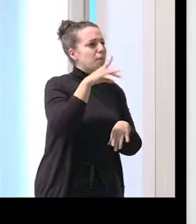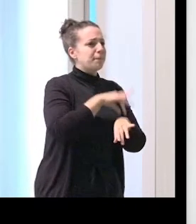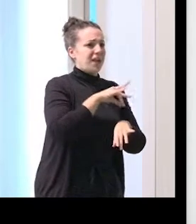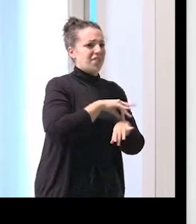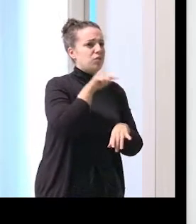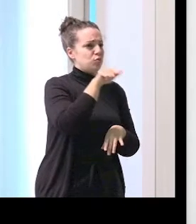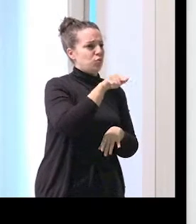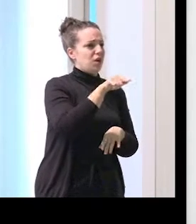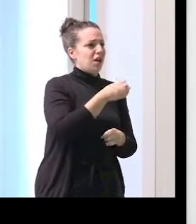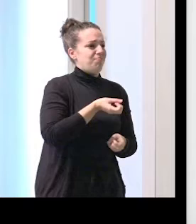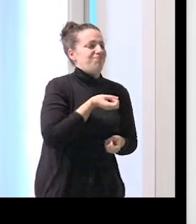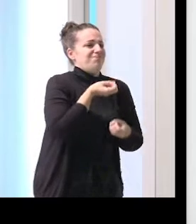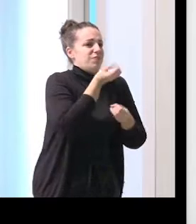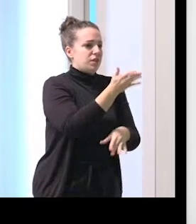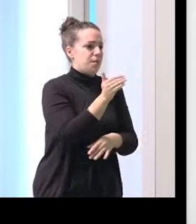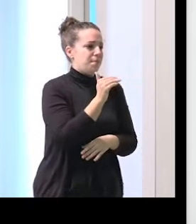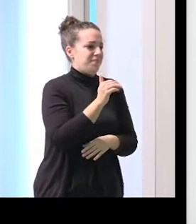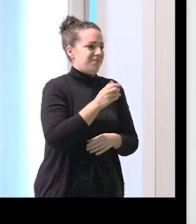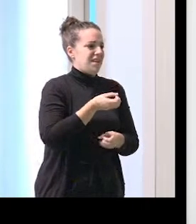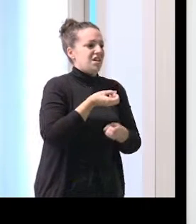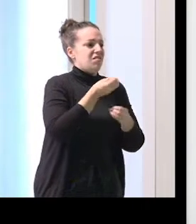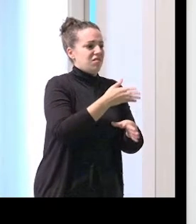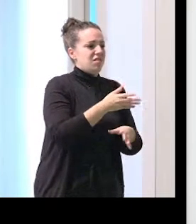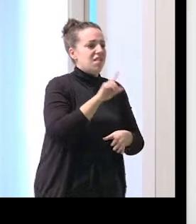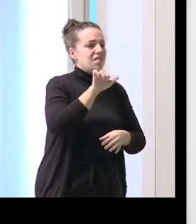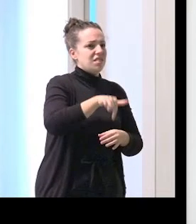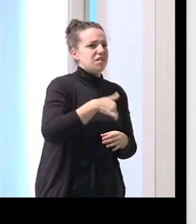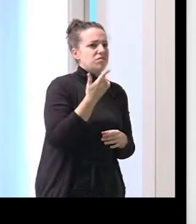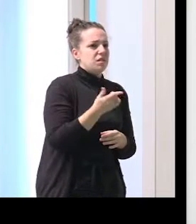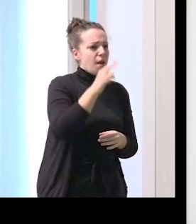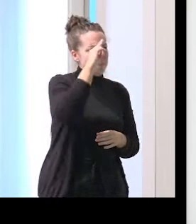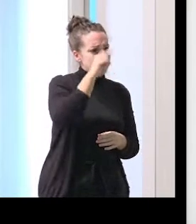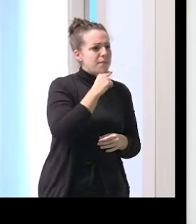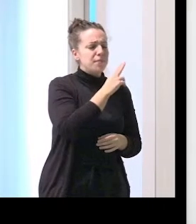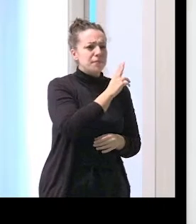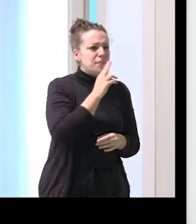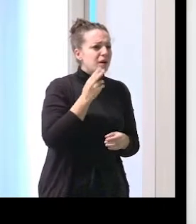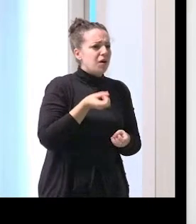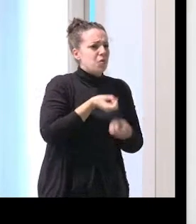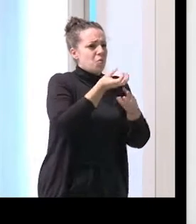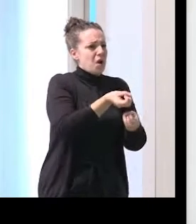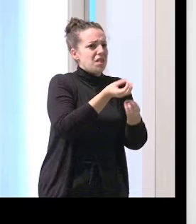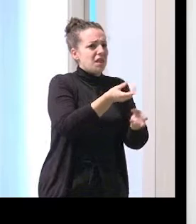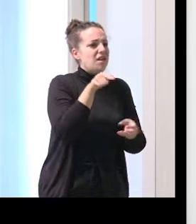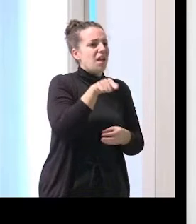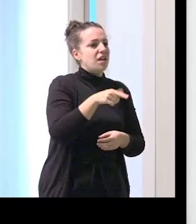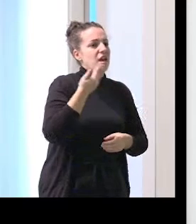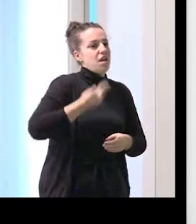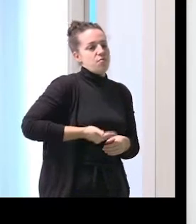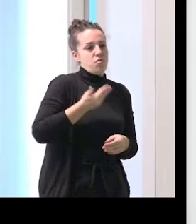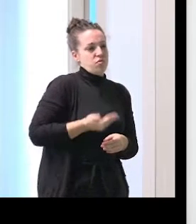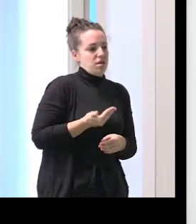mala noticia, es muy difícil penetrar totalmente en los padres del paciente, y aquí hay una figura importante que